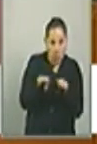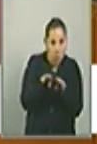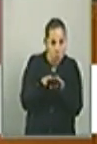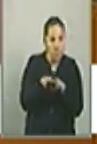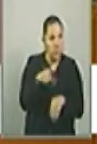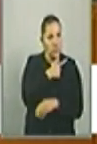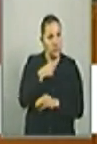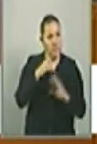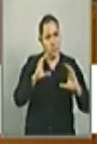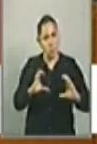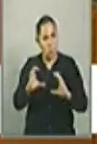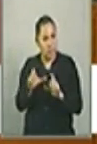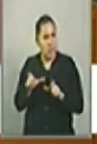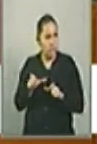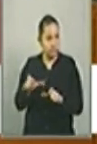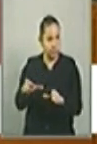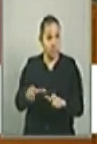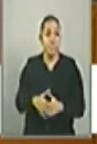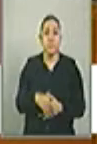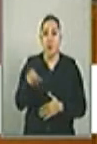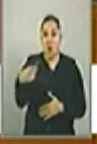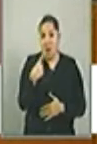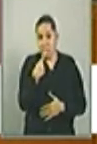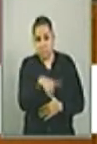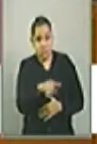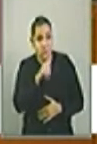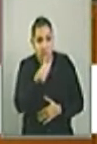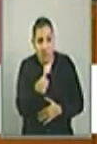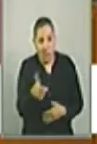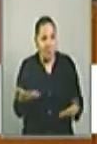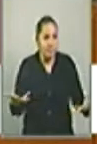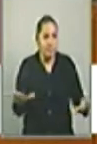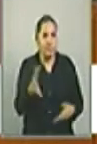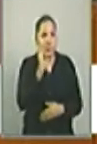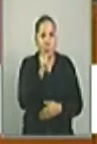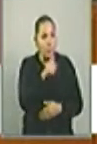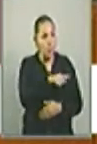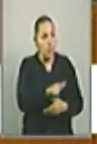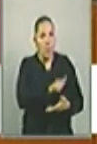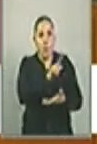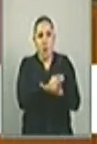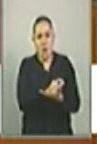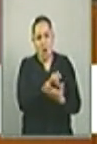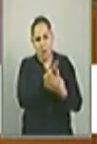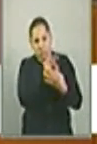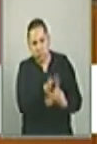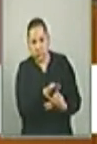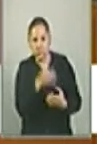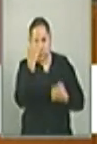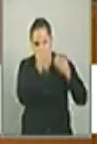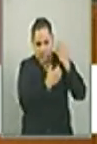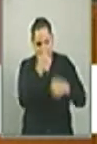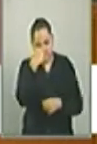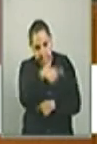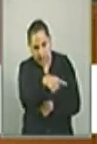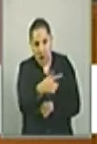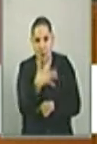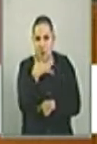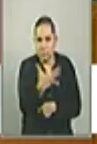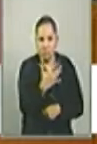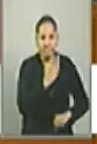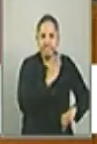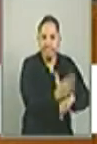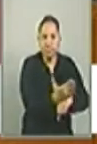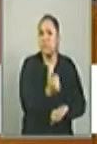Esto permite una actuación impune y una actuación de la delincuencia organizada con recursos que